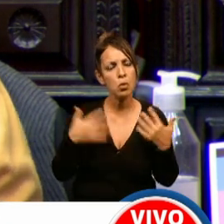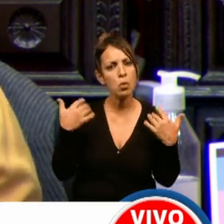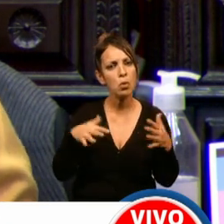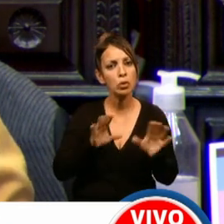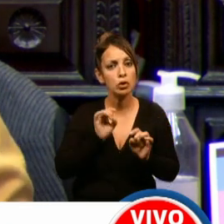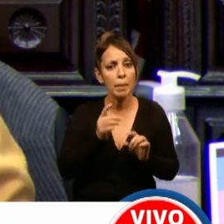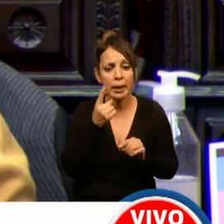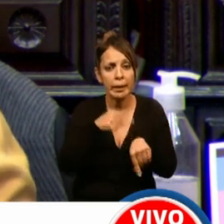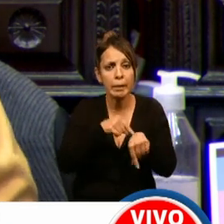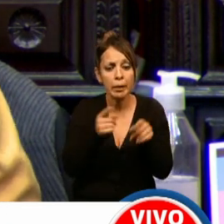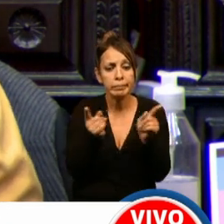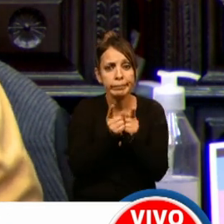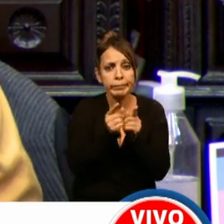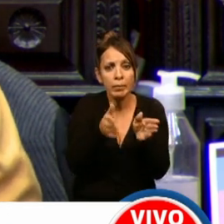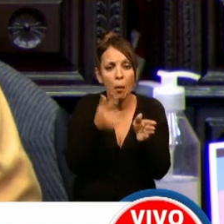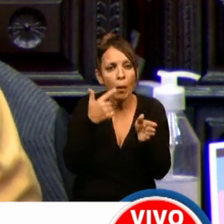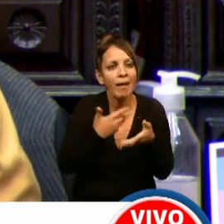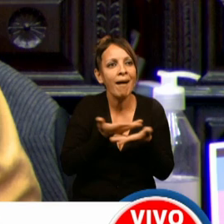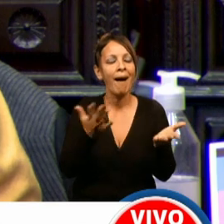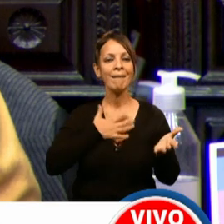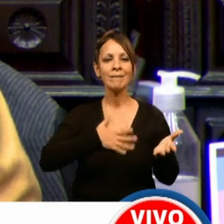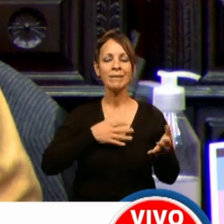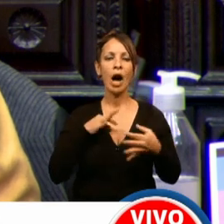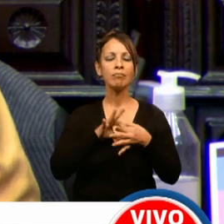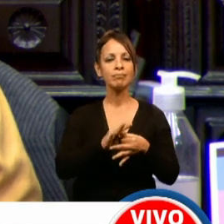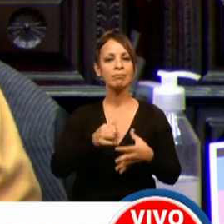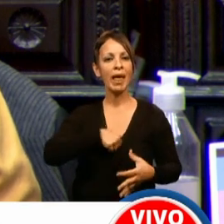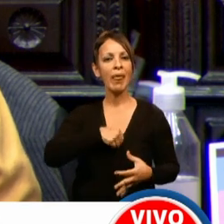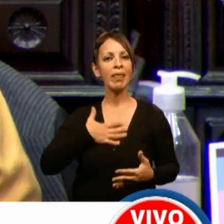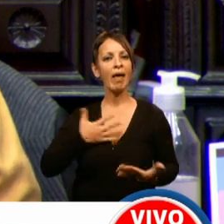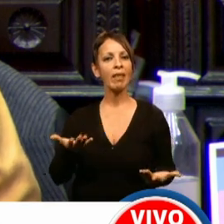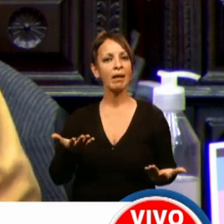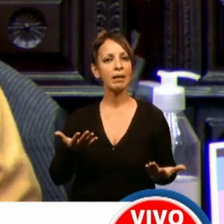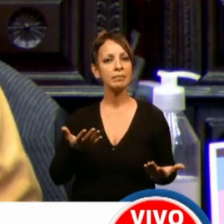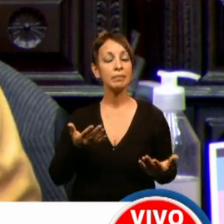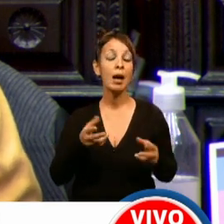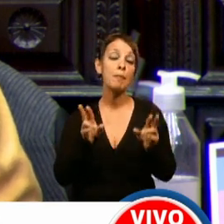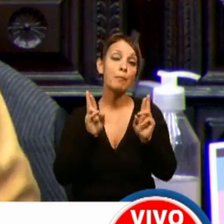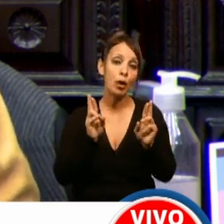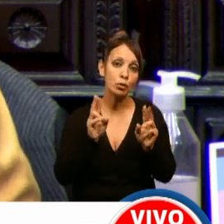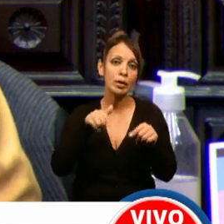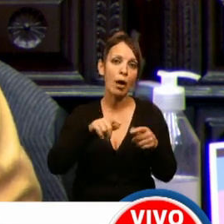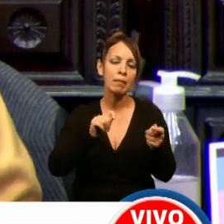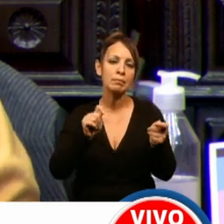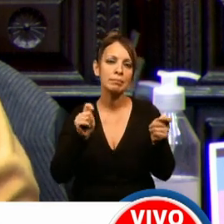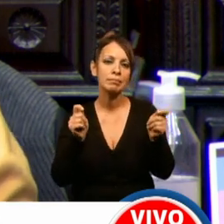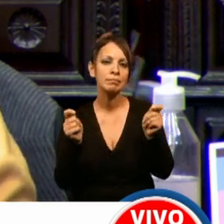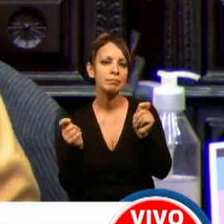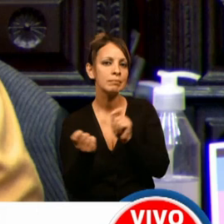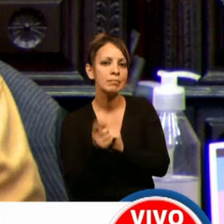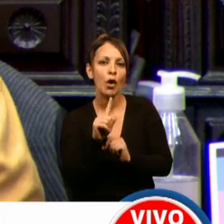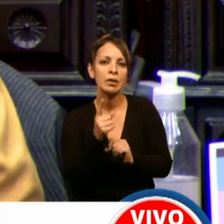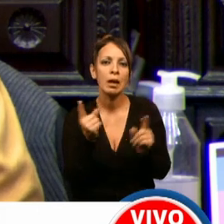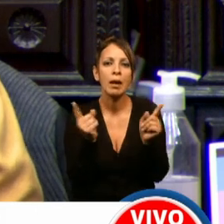año poder hacer pública su identidad deseada eso va cambiando por suerte y gracias a las